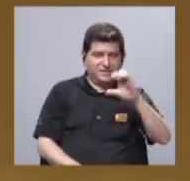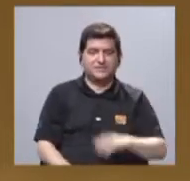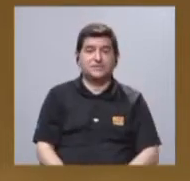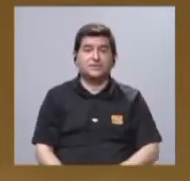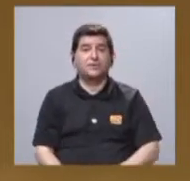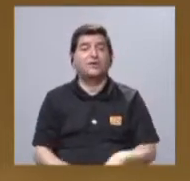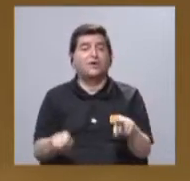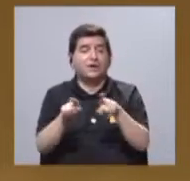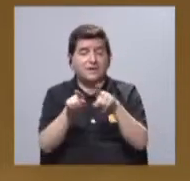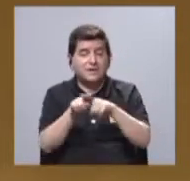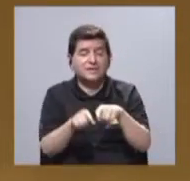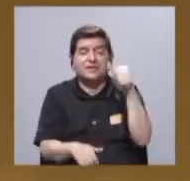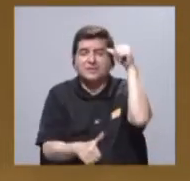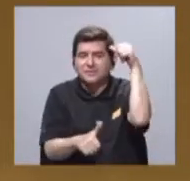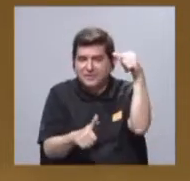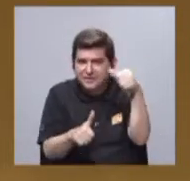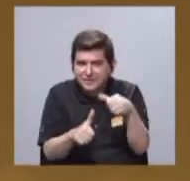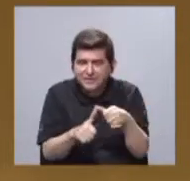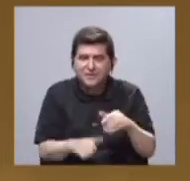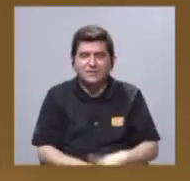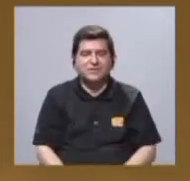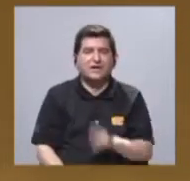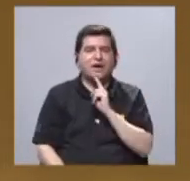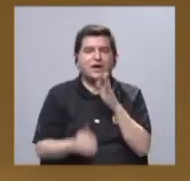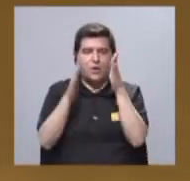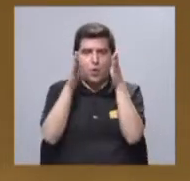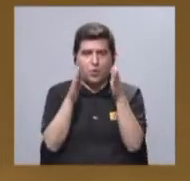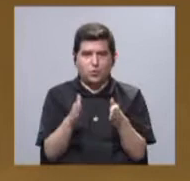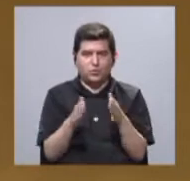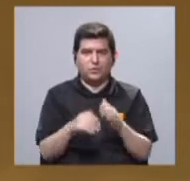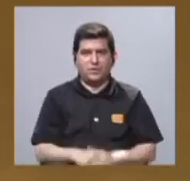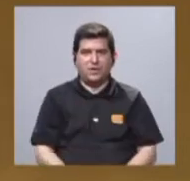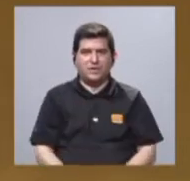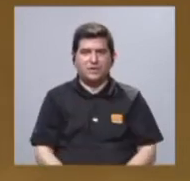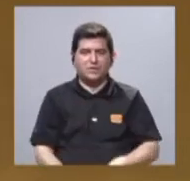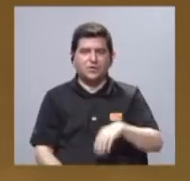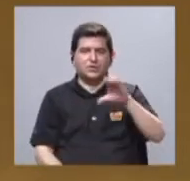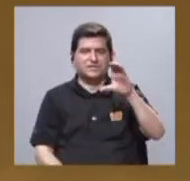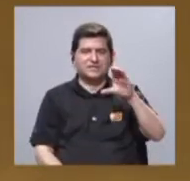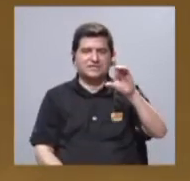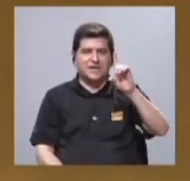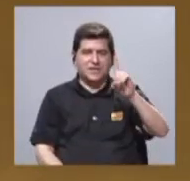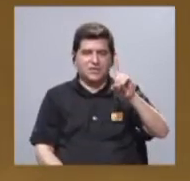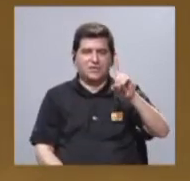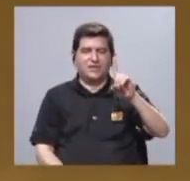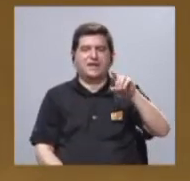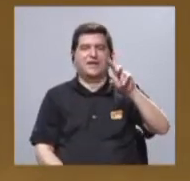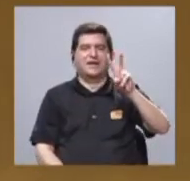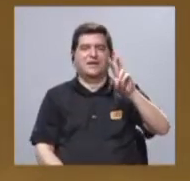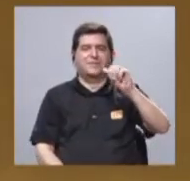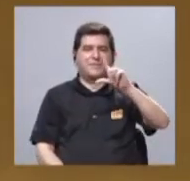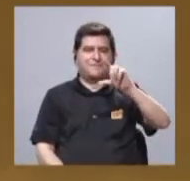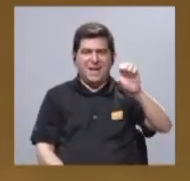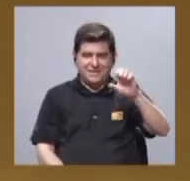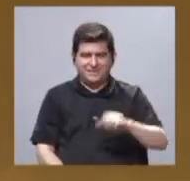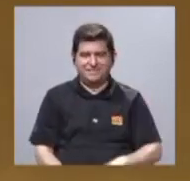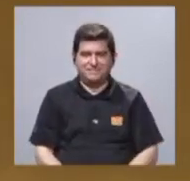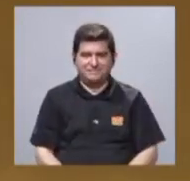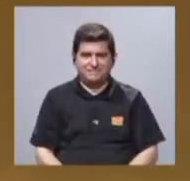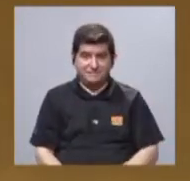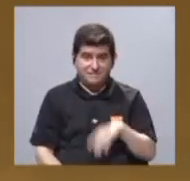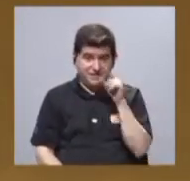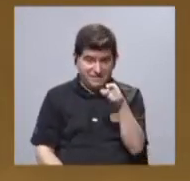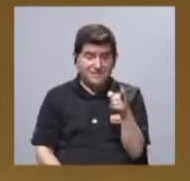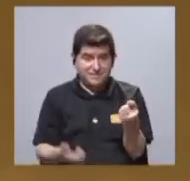don Florencio, de manera que, y no se diga de el hondureño Cecilio del